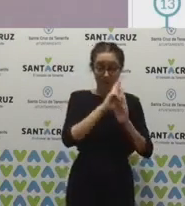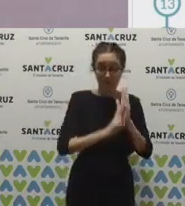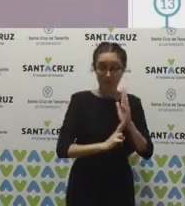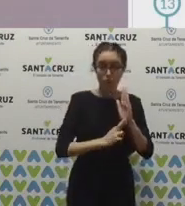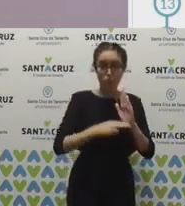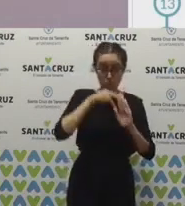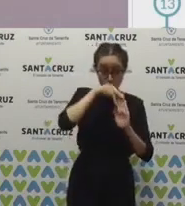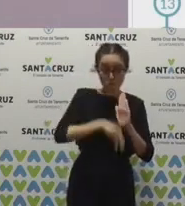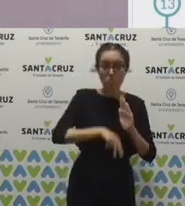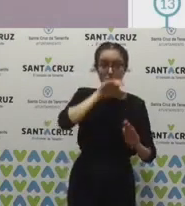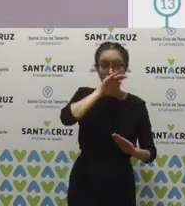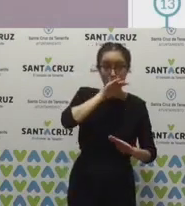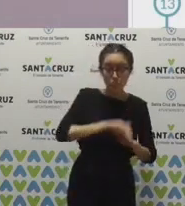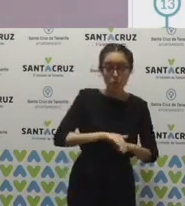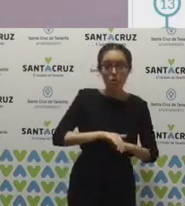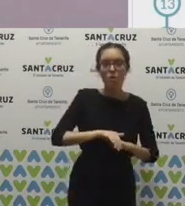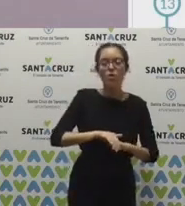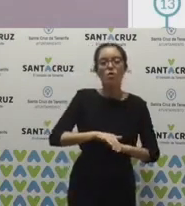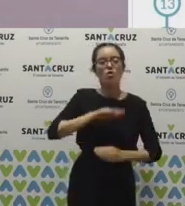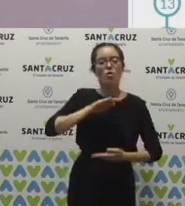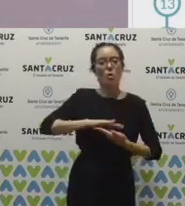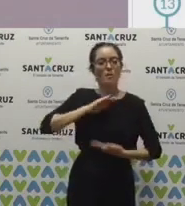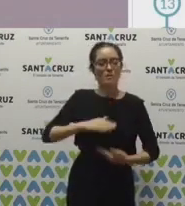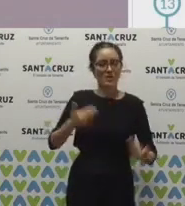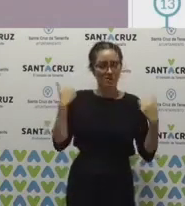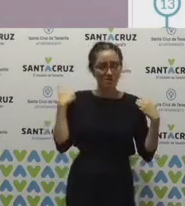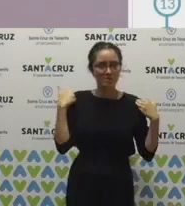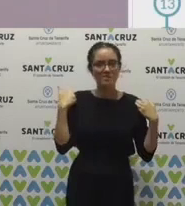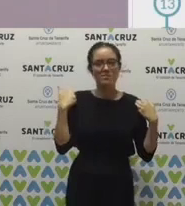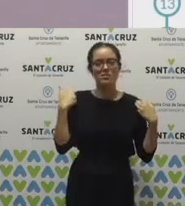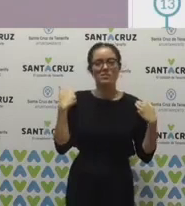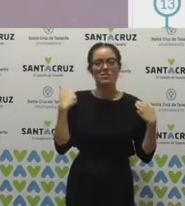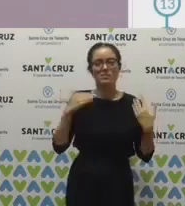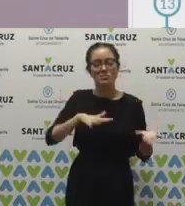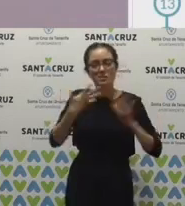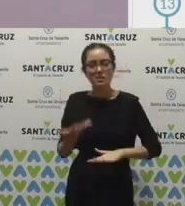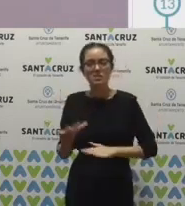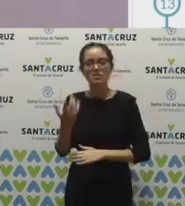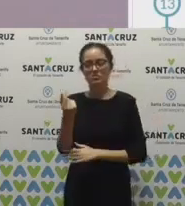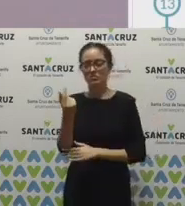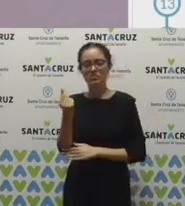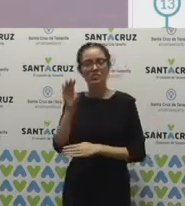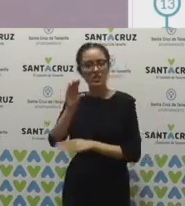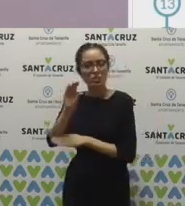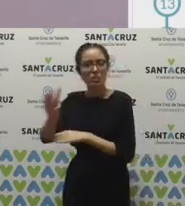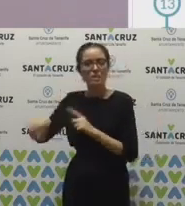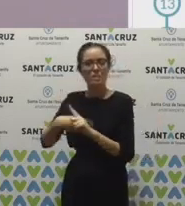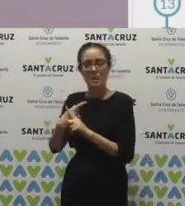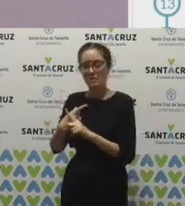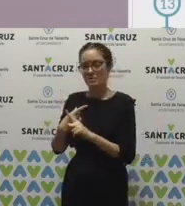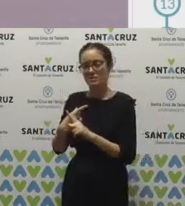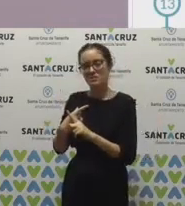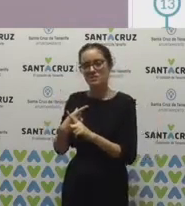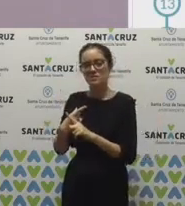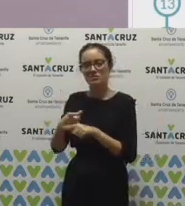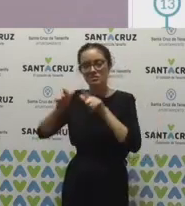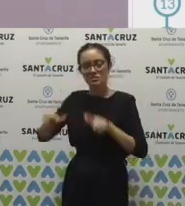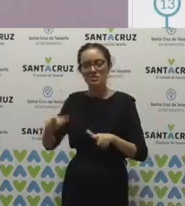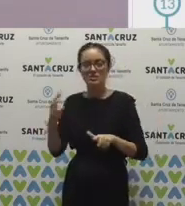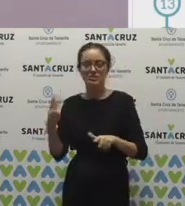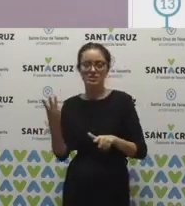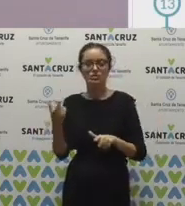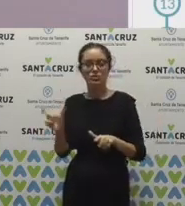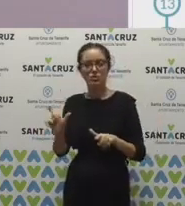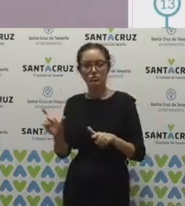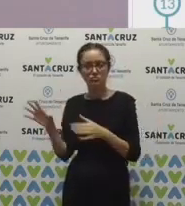norma la fijación de sus competencias la financiación y la concertación de servicios a través del tercer sector harán posible la consecución